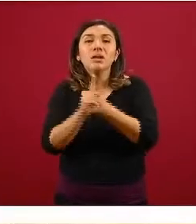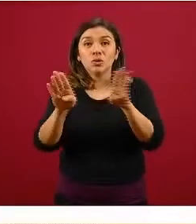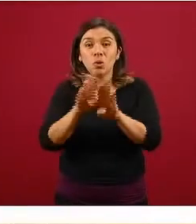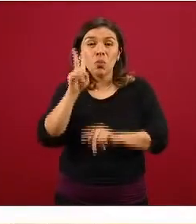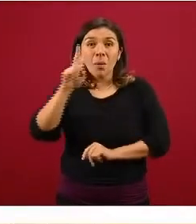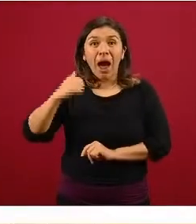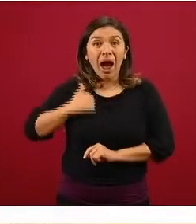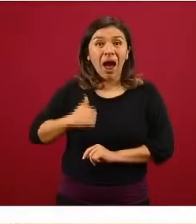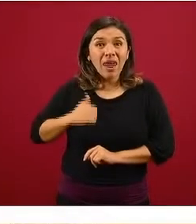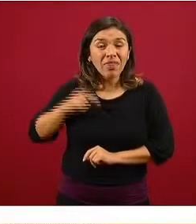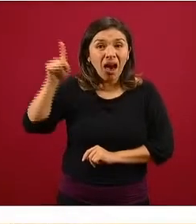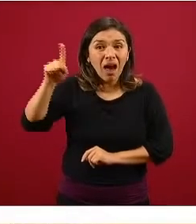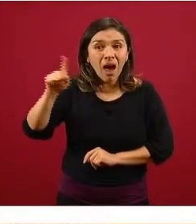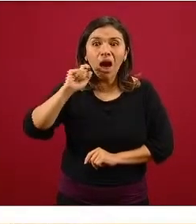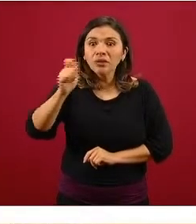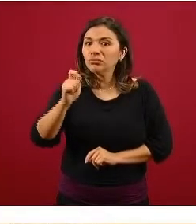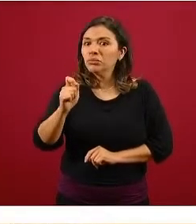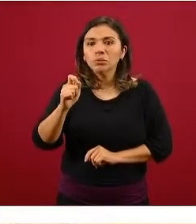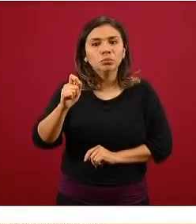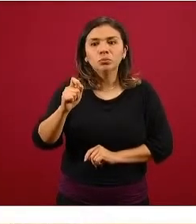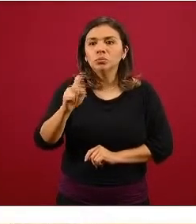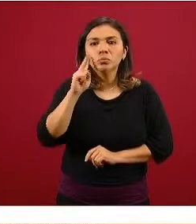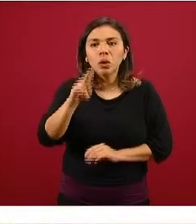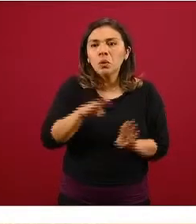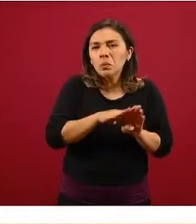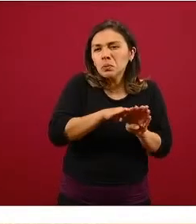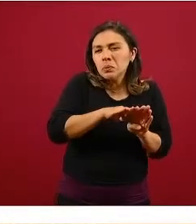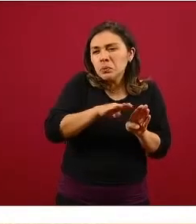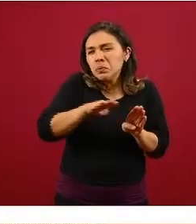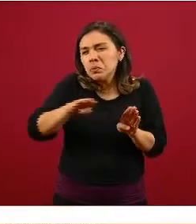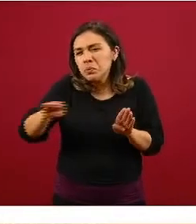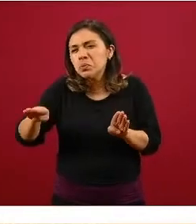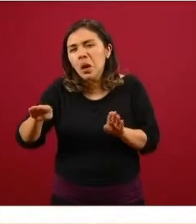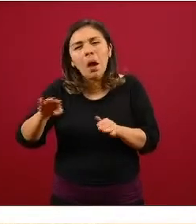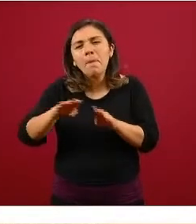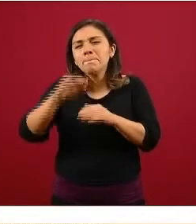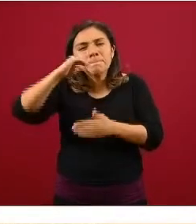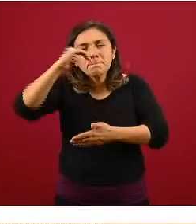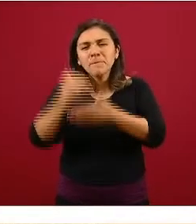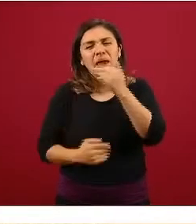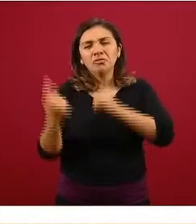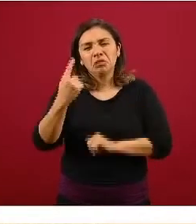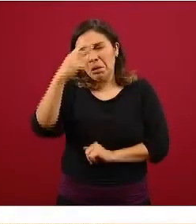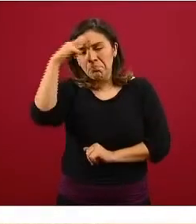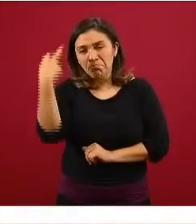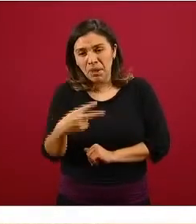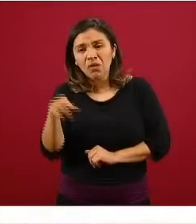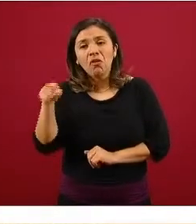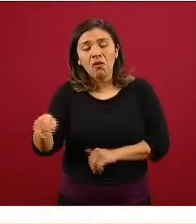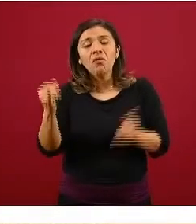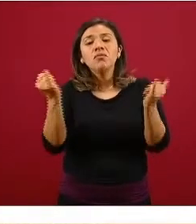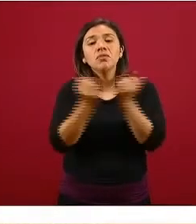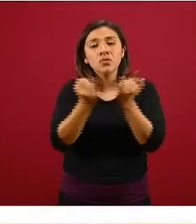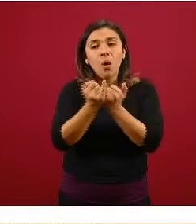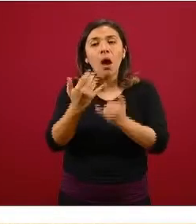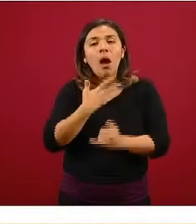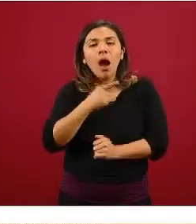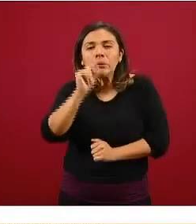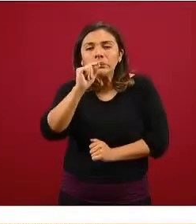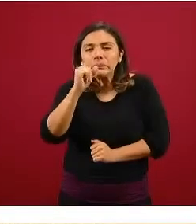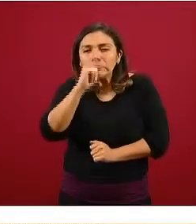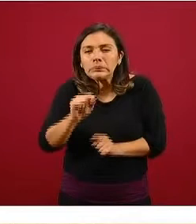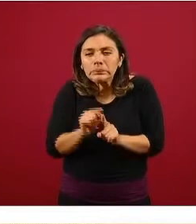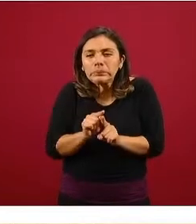hasta Canadá, que está totalmente plano y muy por debajo de nosotros, también tuvo un